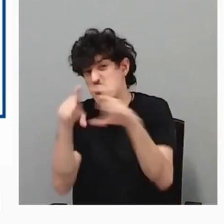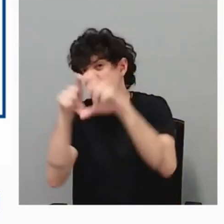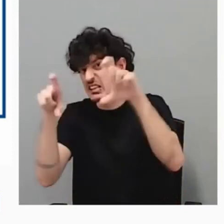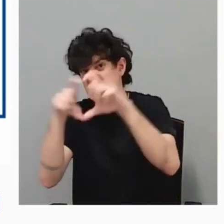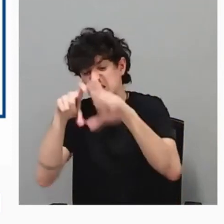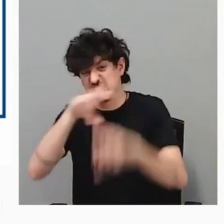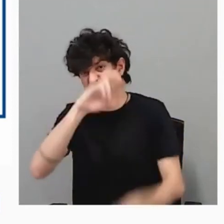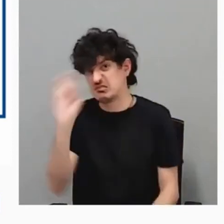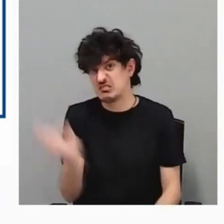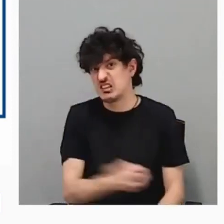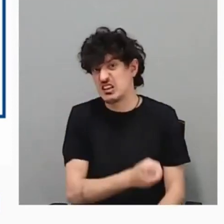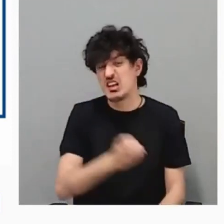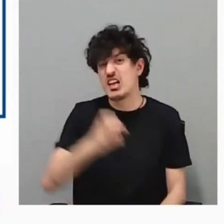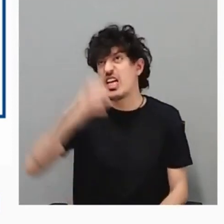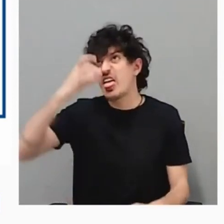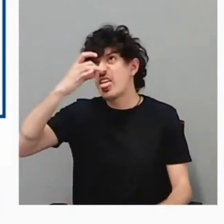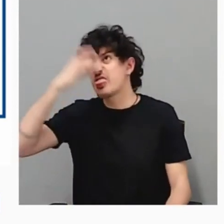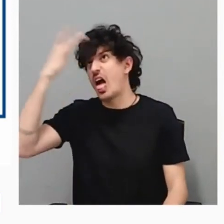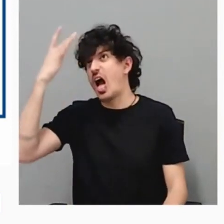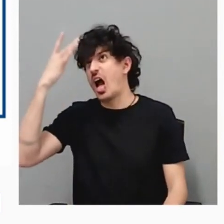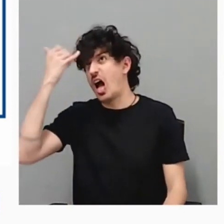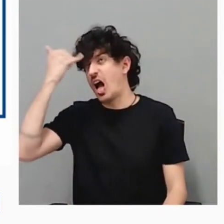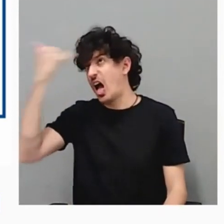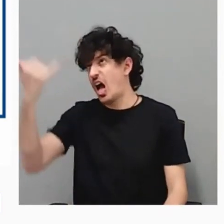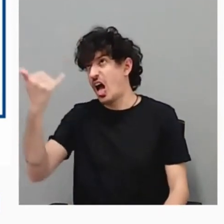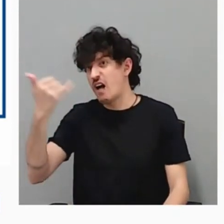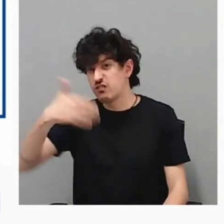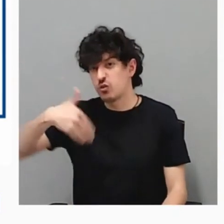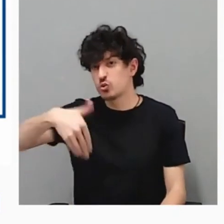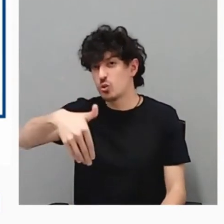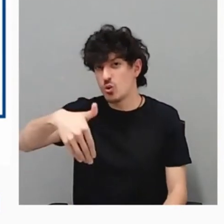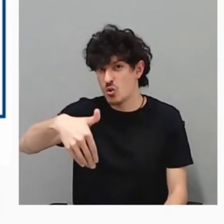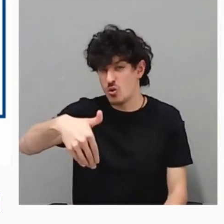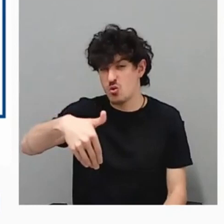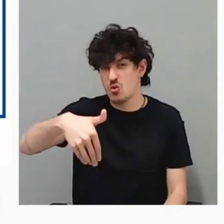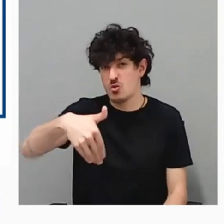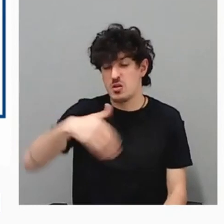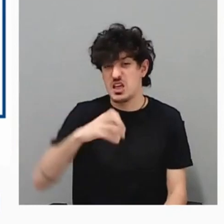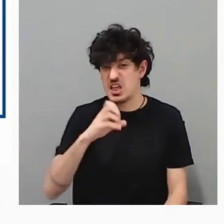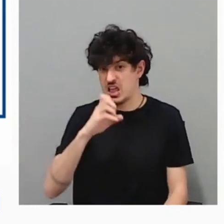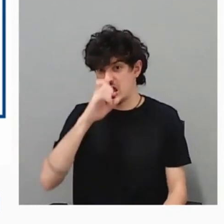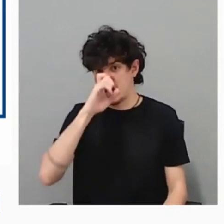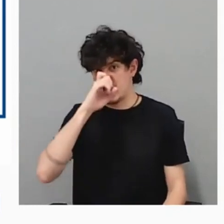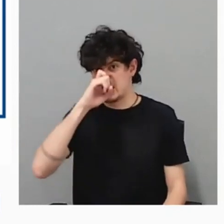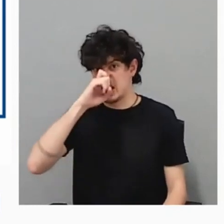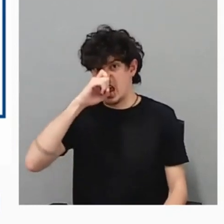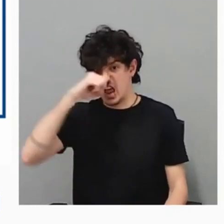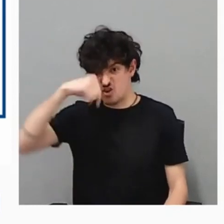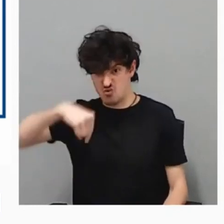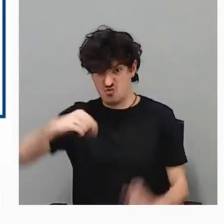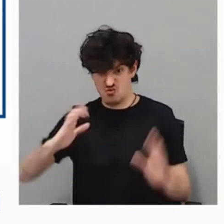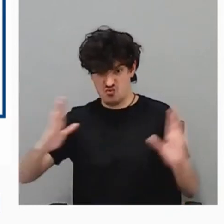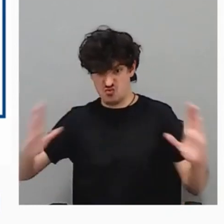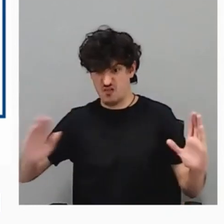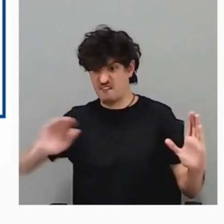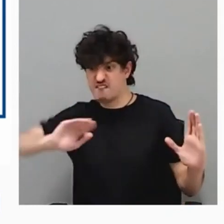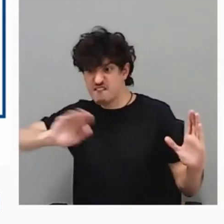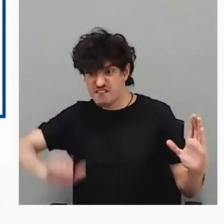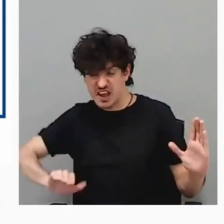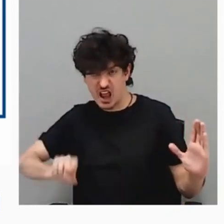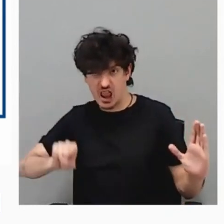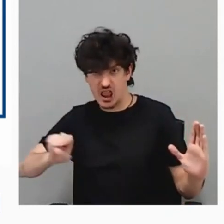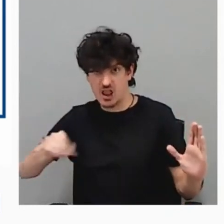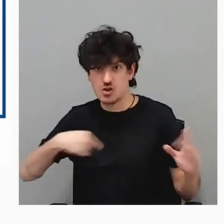futuro, creo que muy reciente para lo que es el final de año. En primer lugar, deciros que soy el coordinador del equipo de innovación de UNICEF